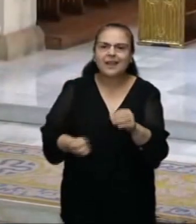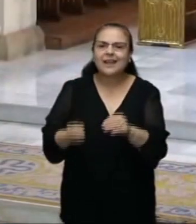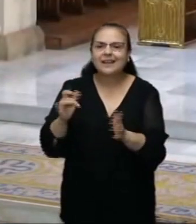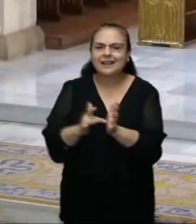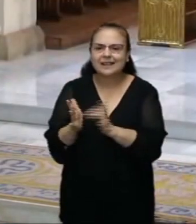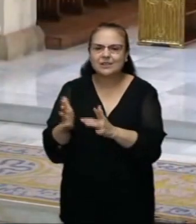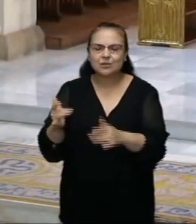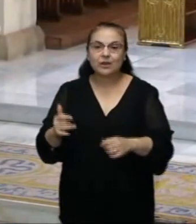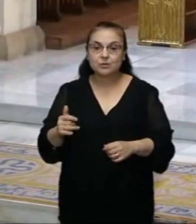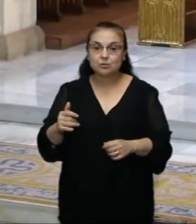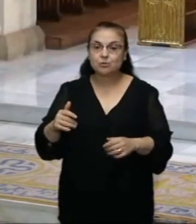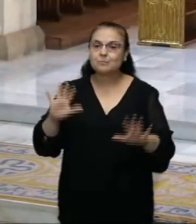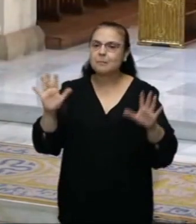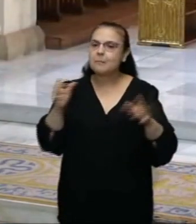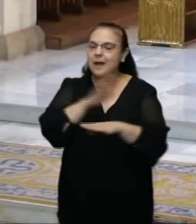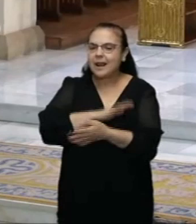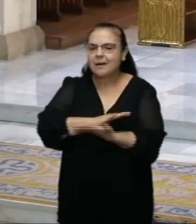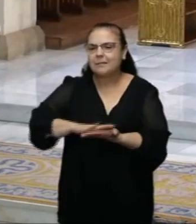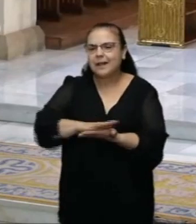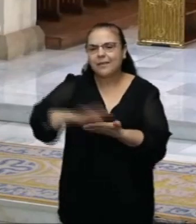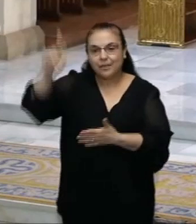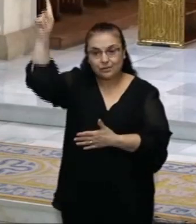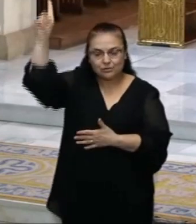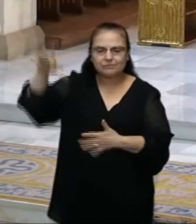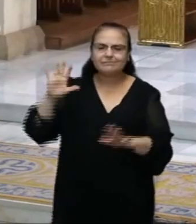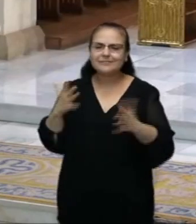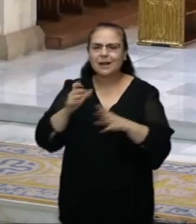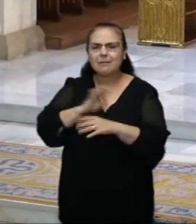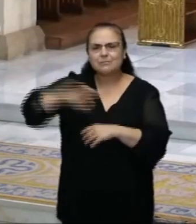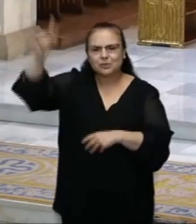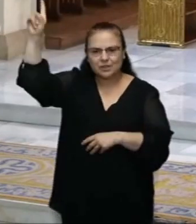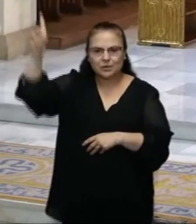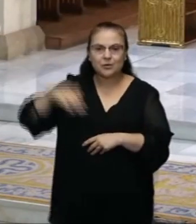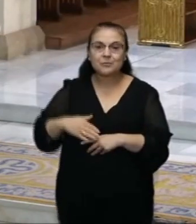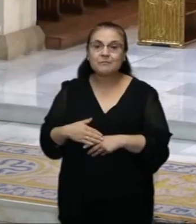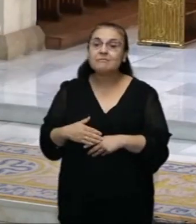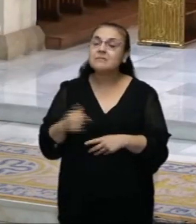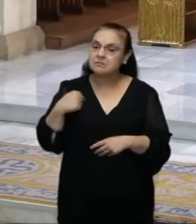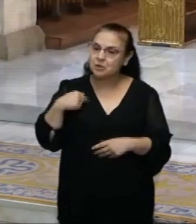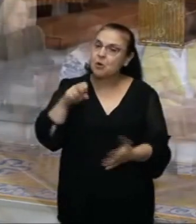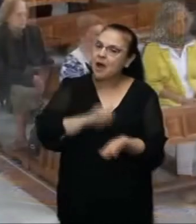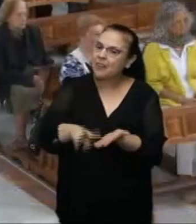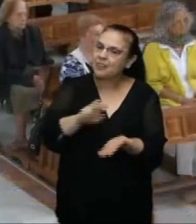Dios. Te alabamos, Señor. Andaré con rectitud de corazón.